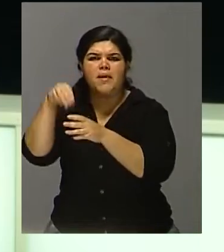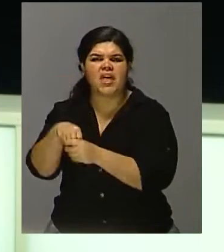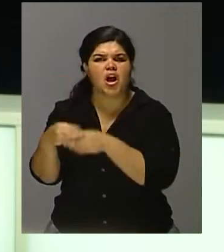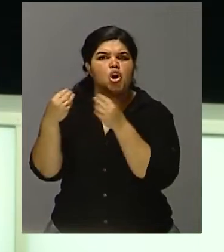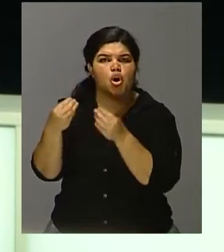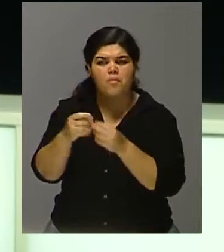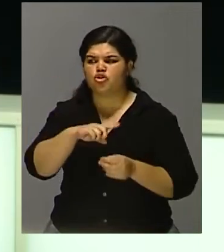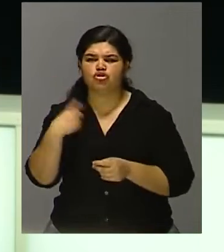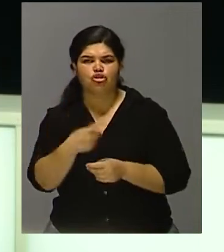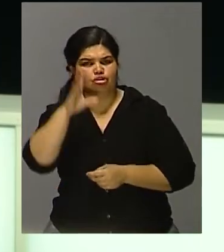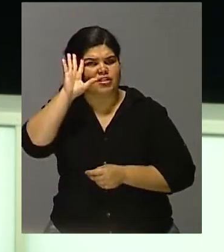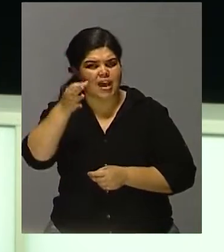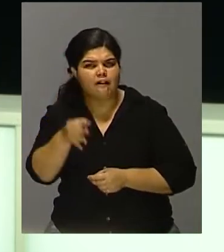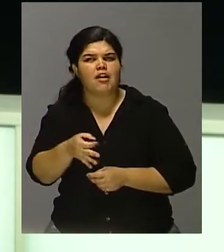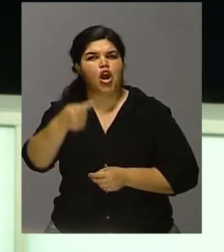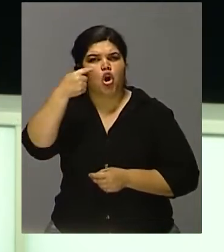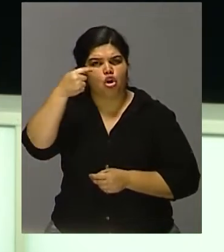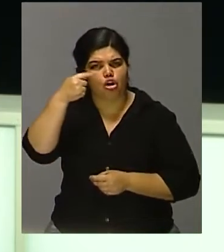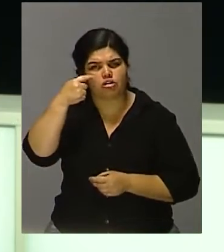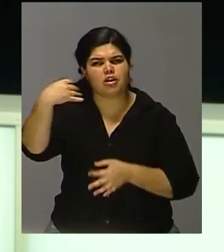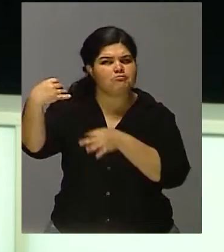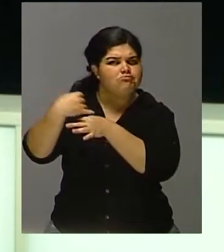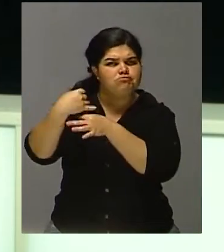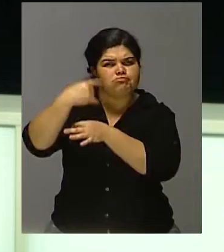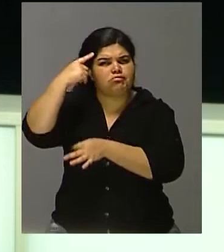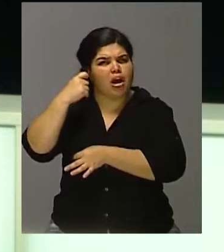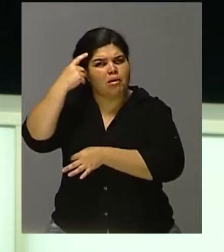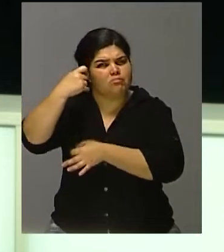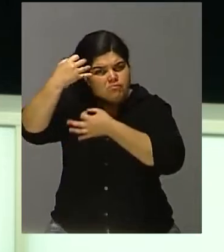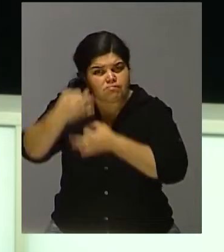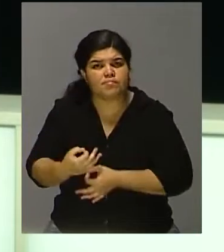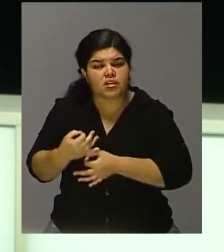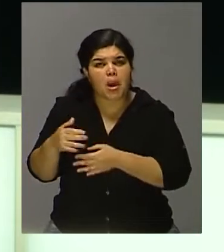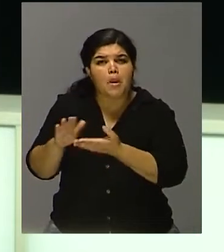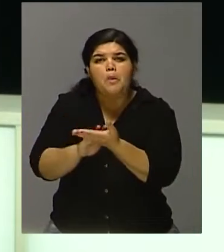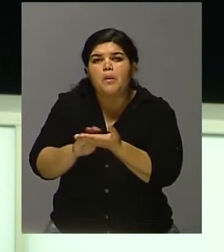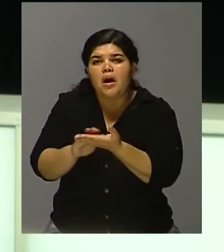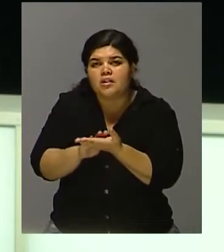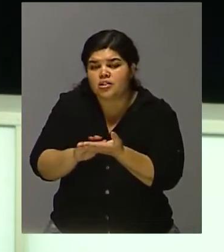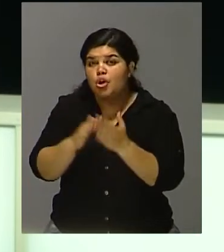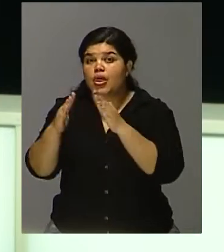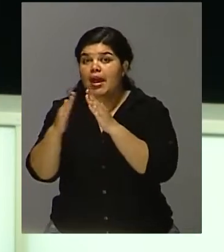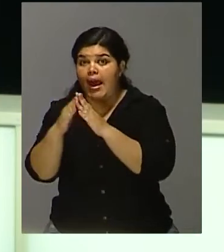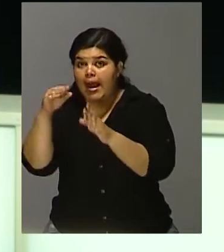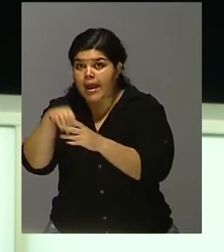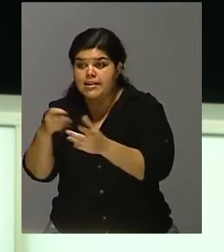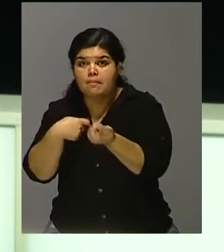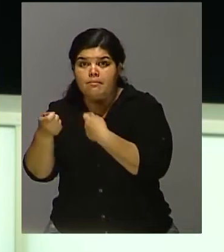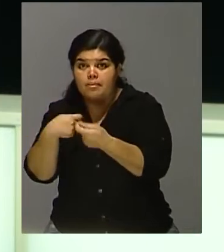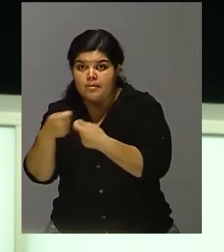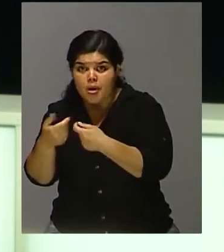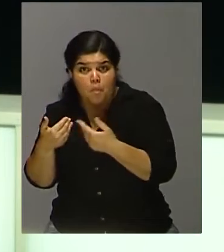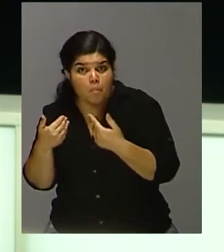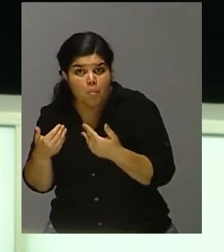los argentinos y las argentinas para llevar lo mínimo, que es básicamente la administración de nuestro dinero, la